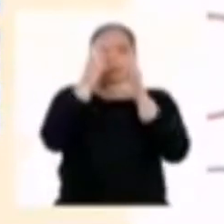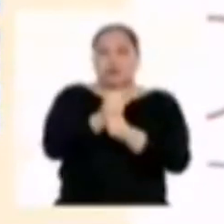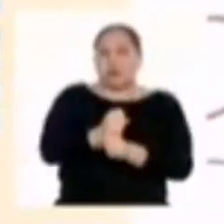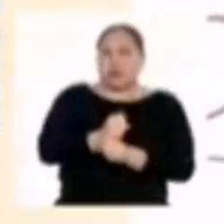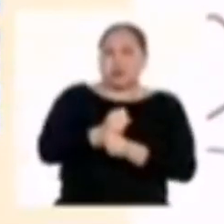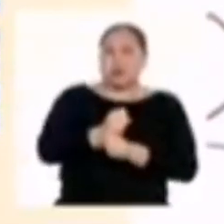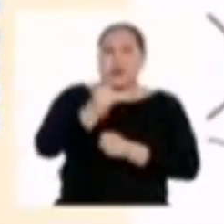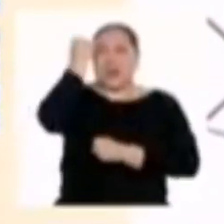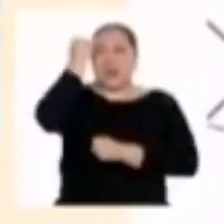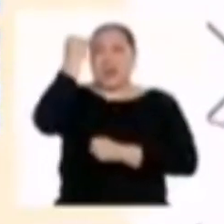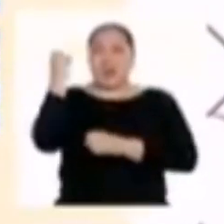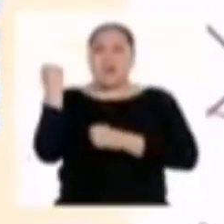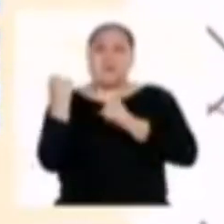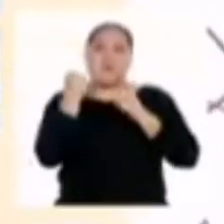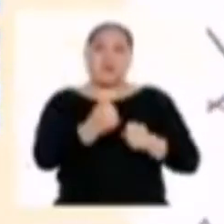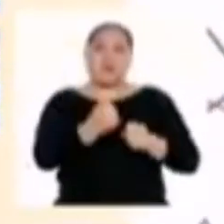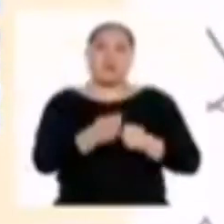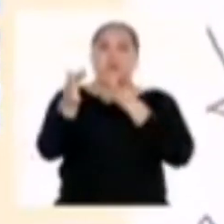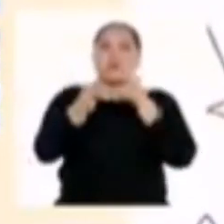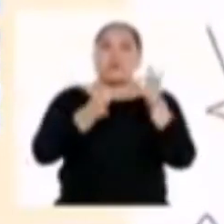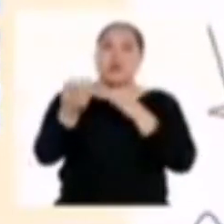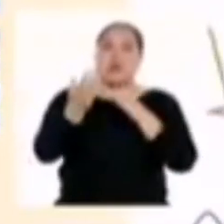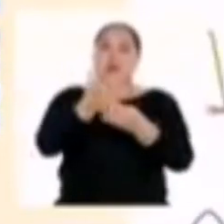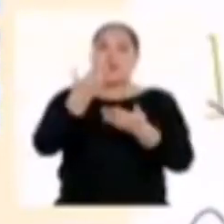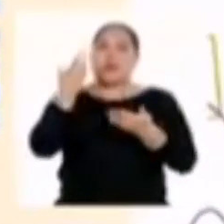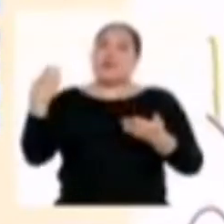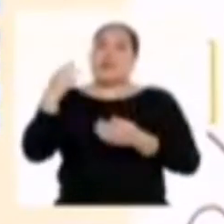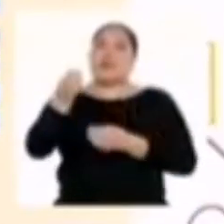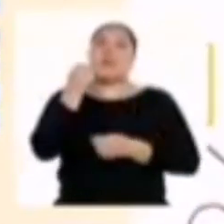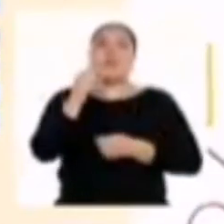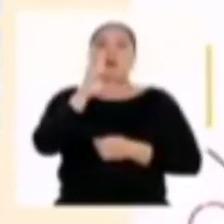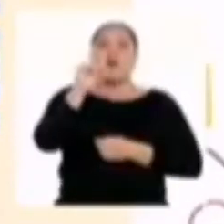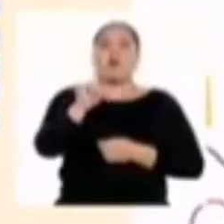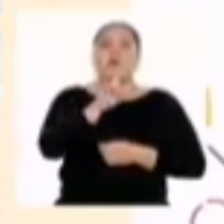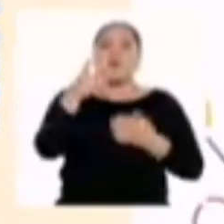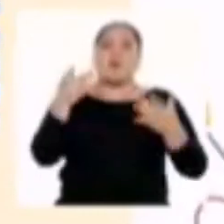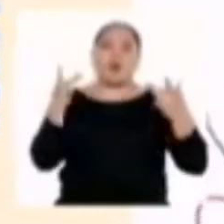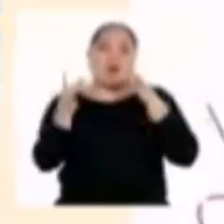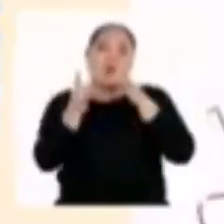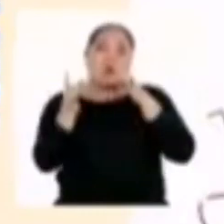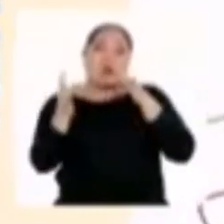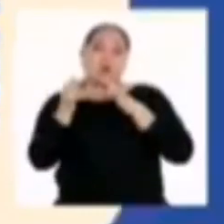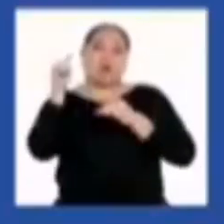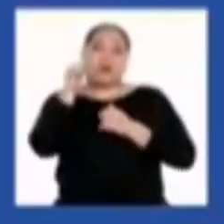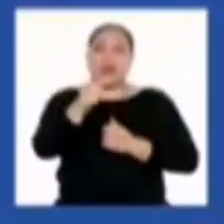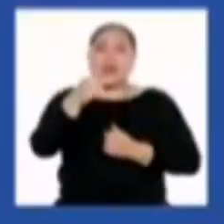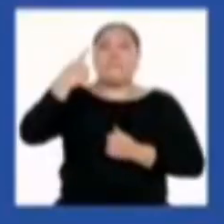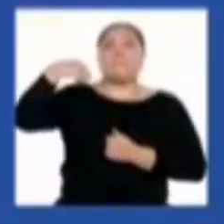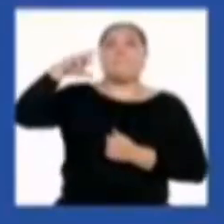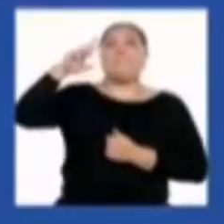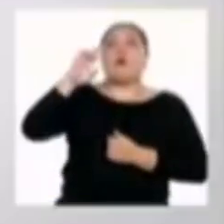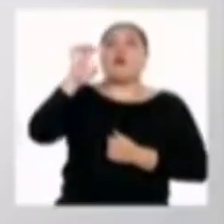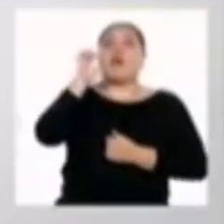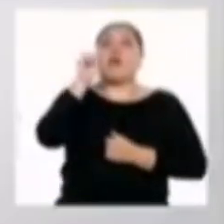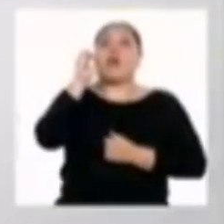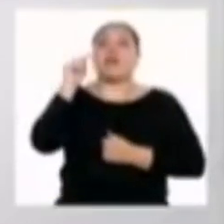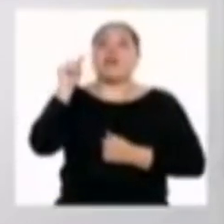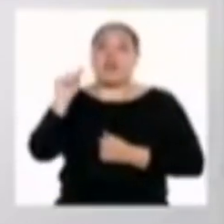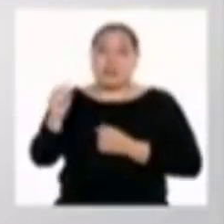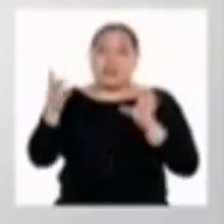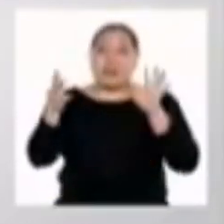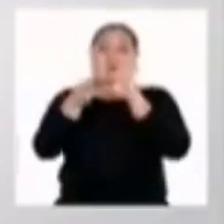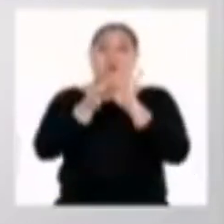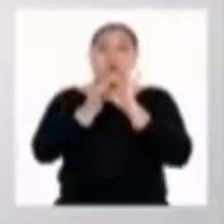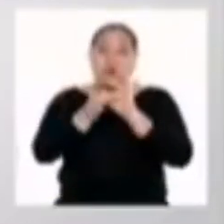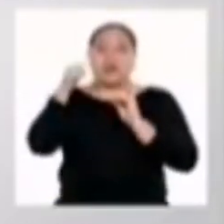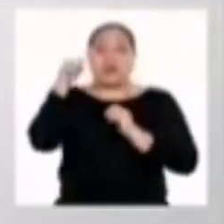idea fuerza, basada en lo explicado anteriormente, porque utiliza el conector por eso. Muy bien,